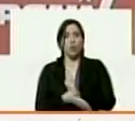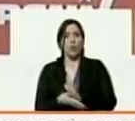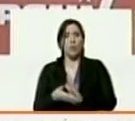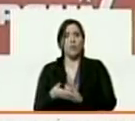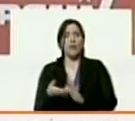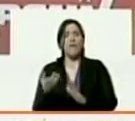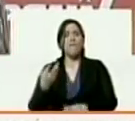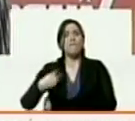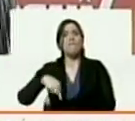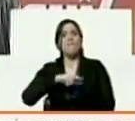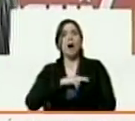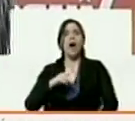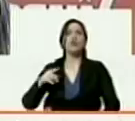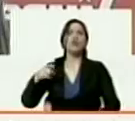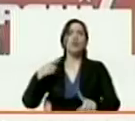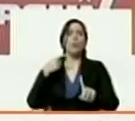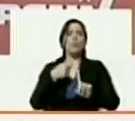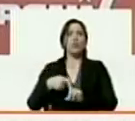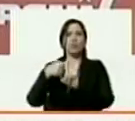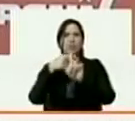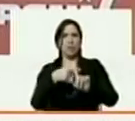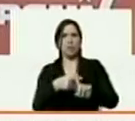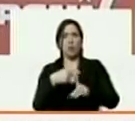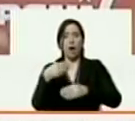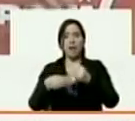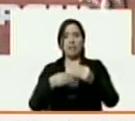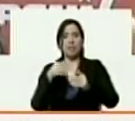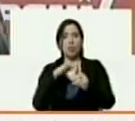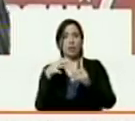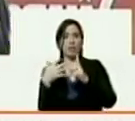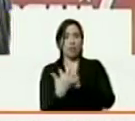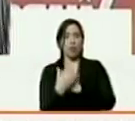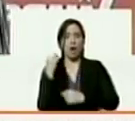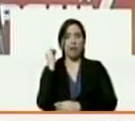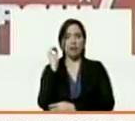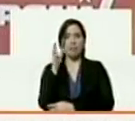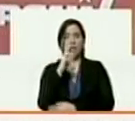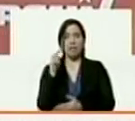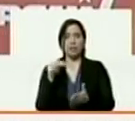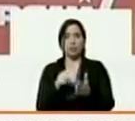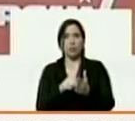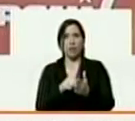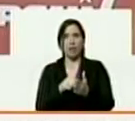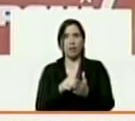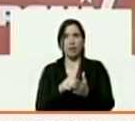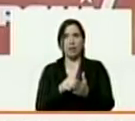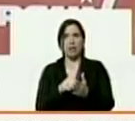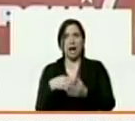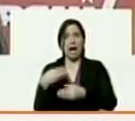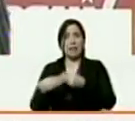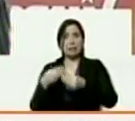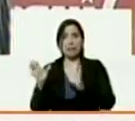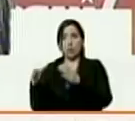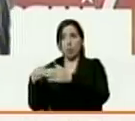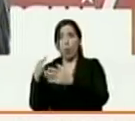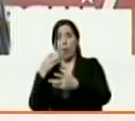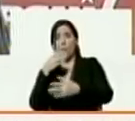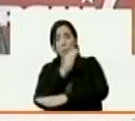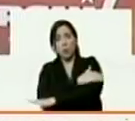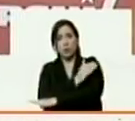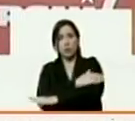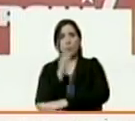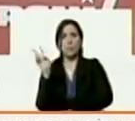están generando alrededor del Palacio Federal Legislativo, que está generando la oposición venezolana y, en segunda instancia, a